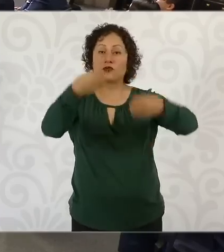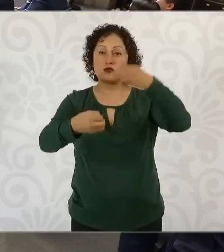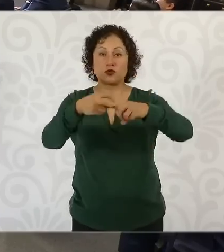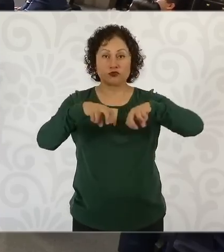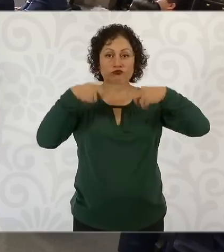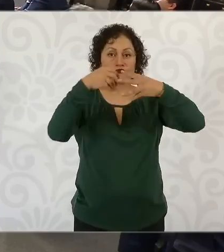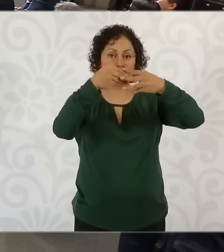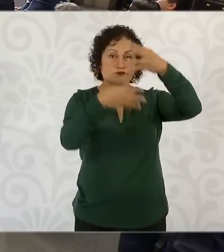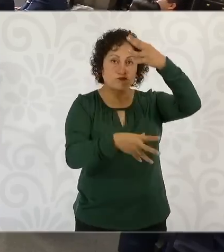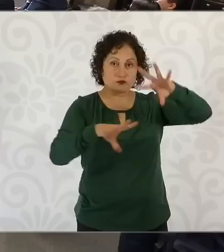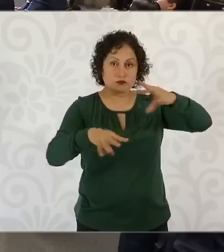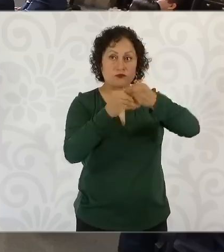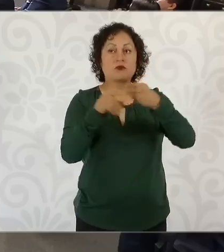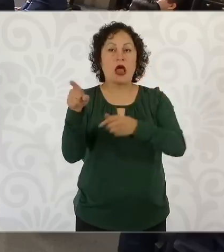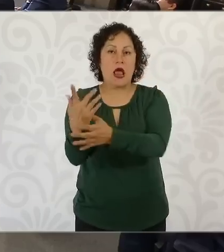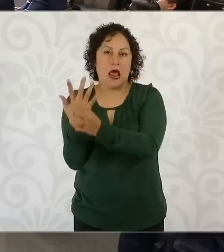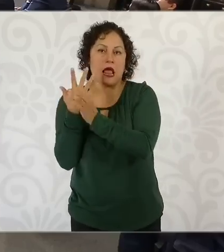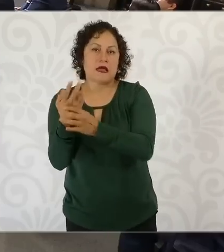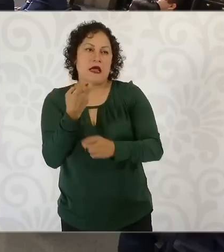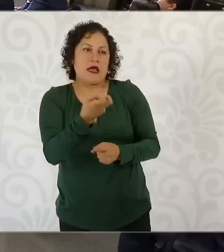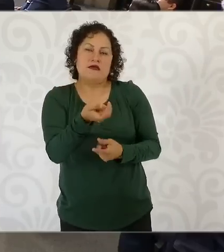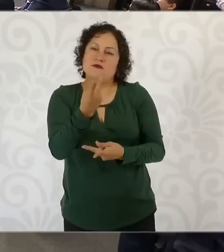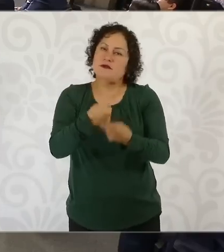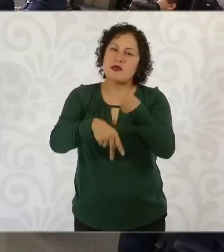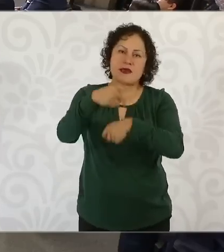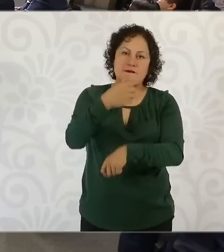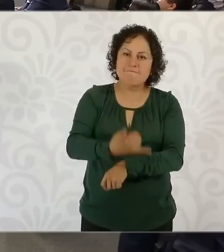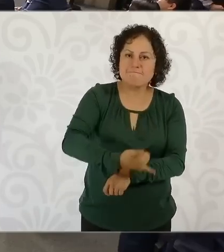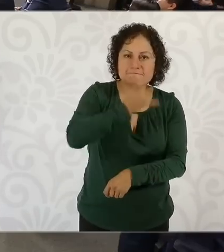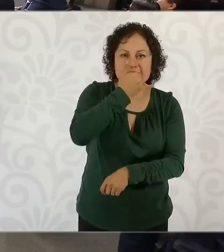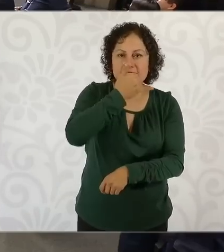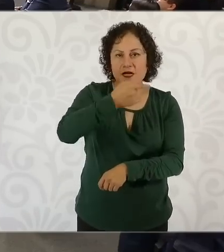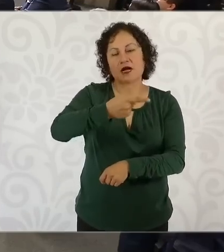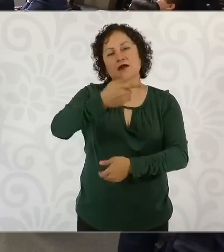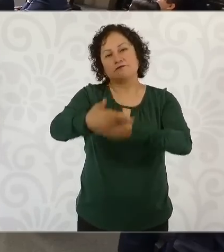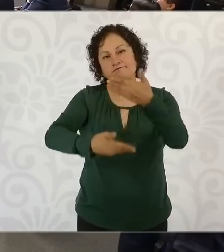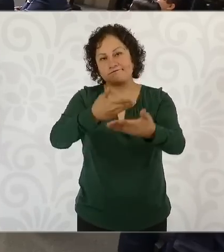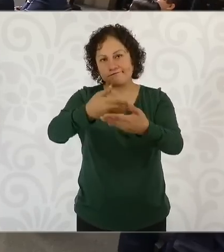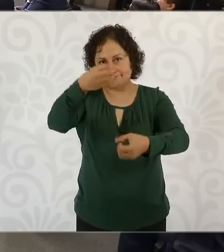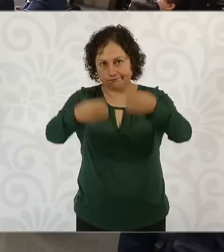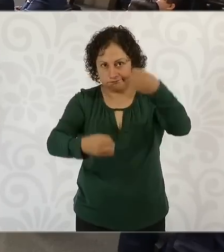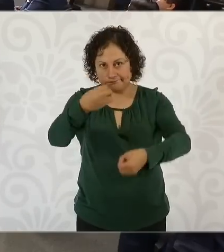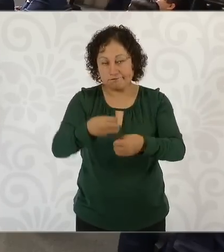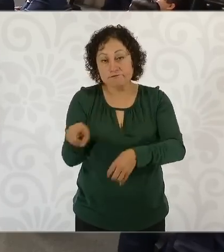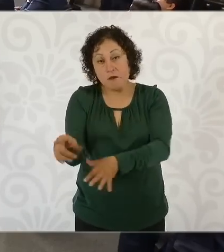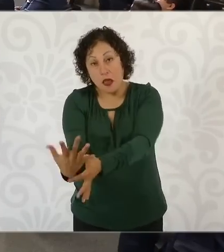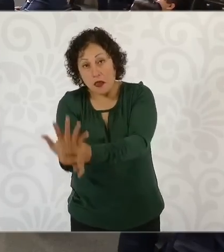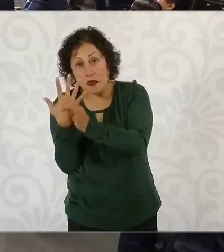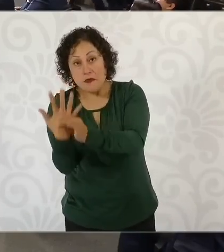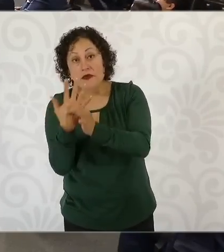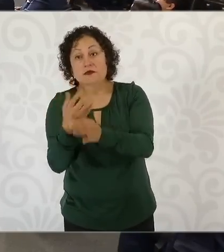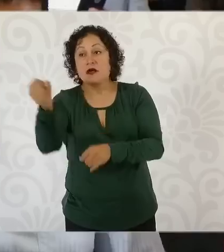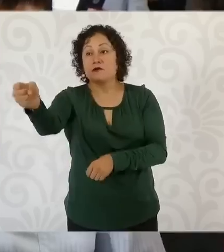lo dice tal cual, distorsionante grave en la impartición de justicia. También él considera que no habrá juzgadores independientes